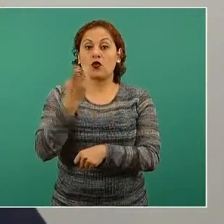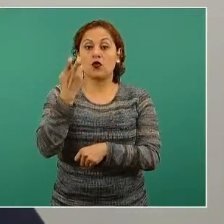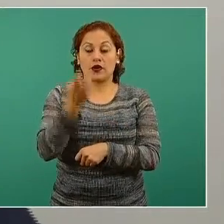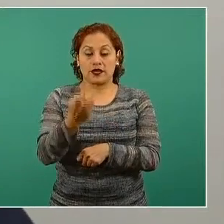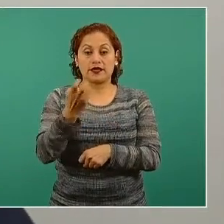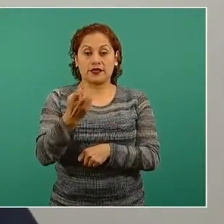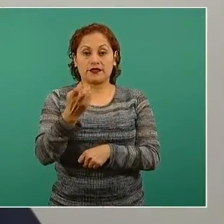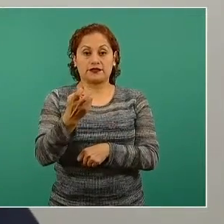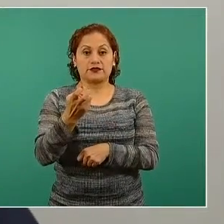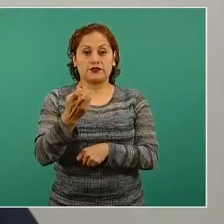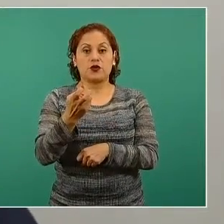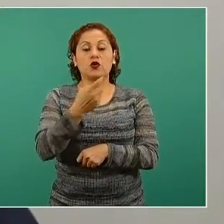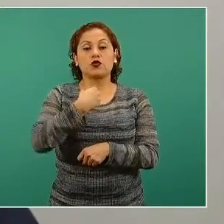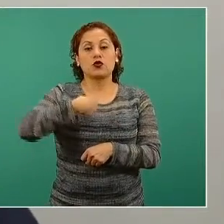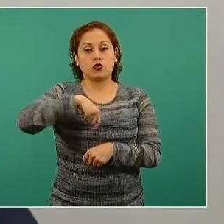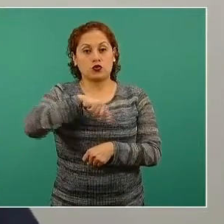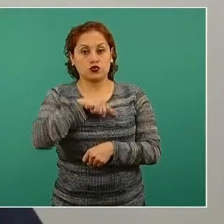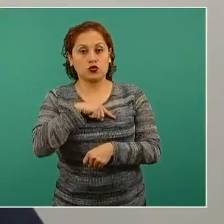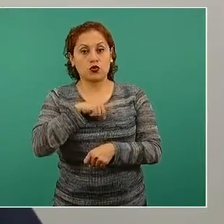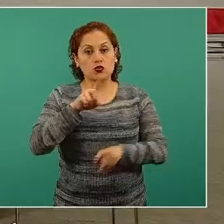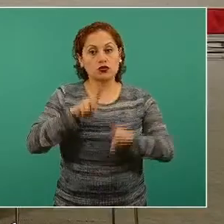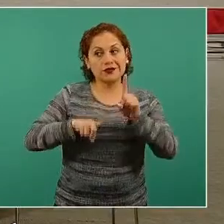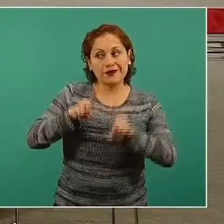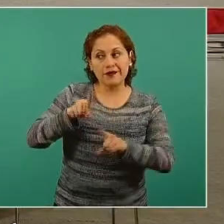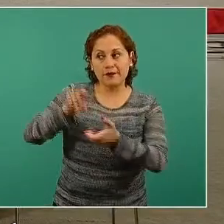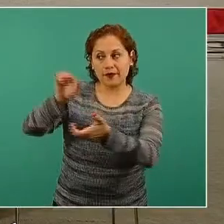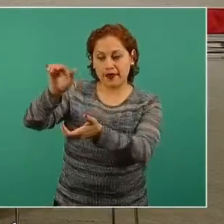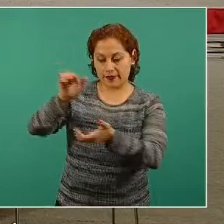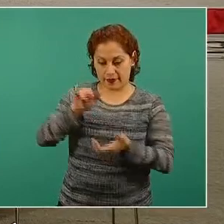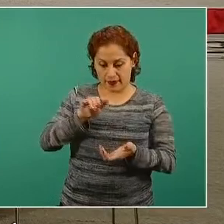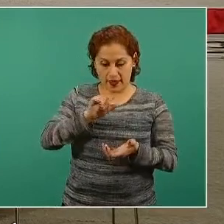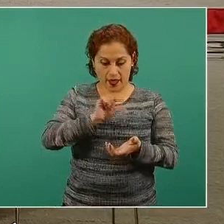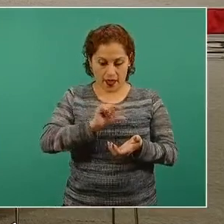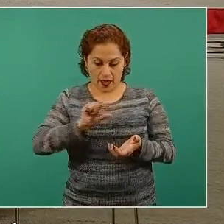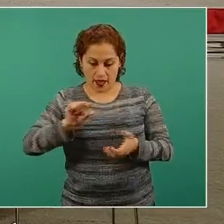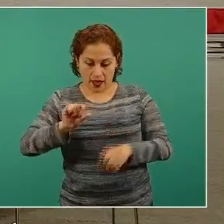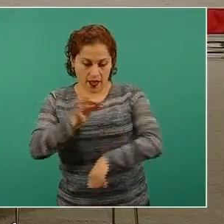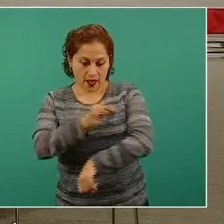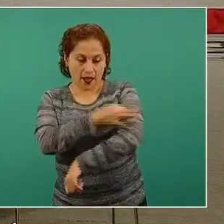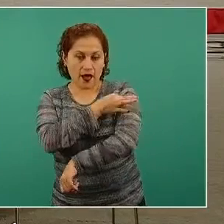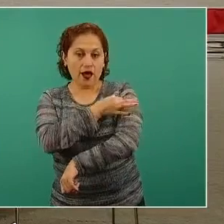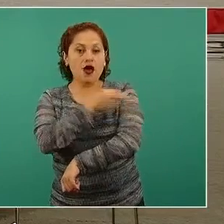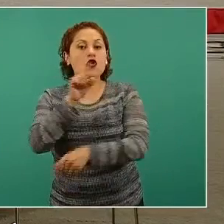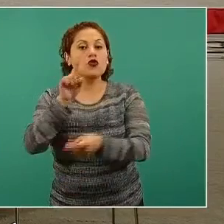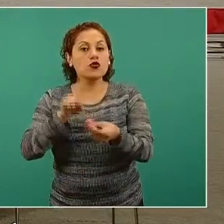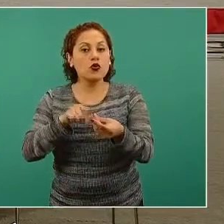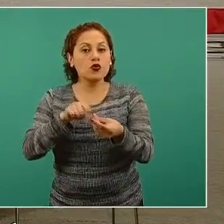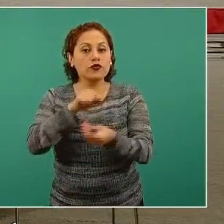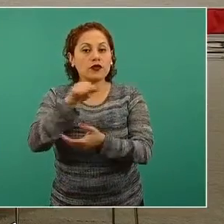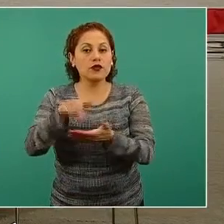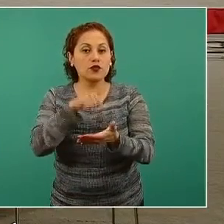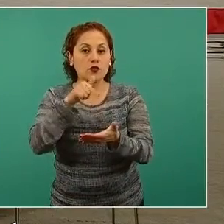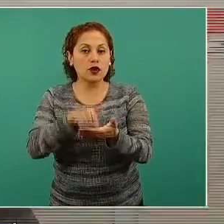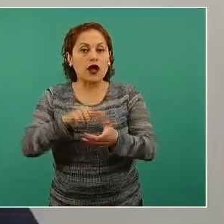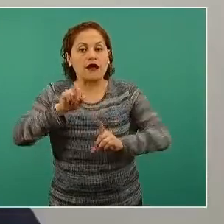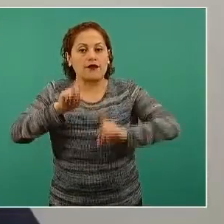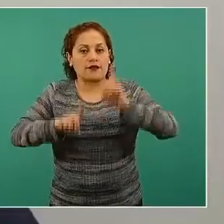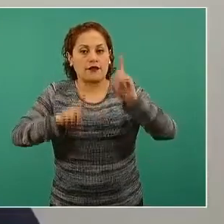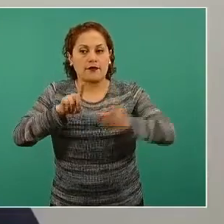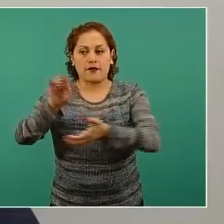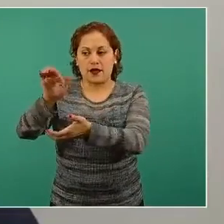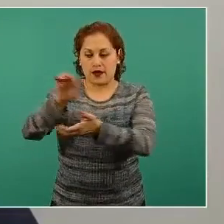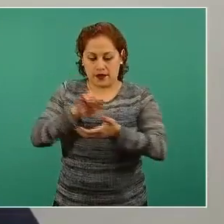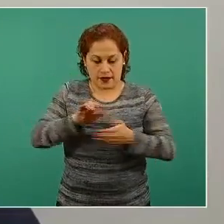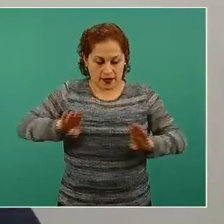los diferentes tipos y marcas de vacunas se complementan entre ellas para, en base a su composición y a